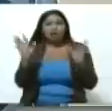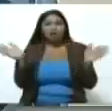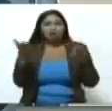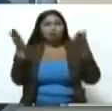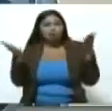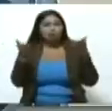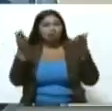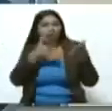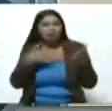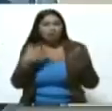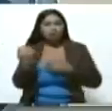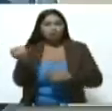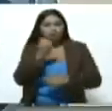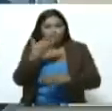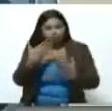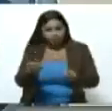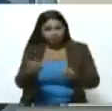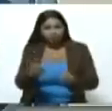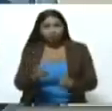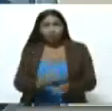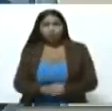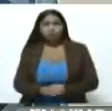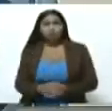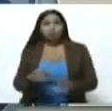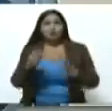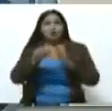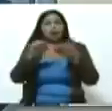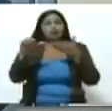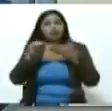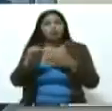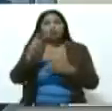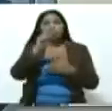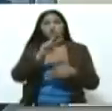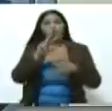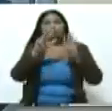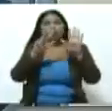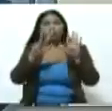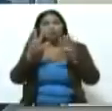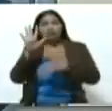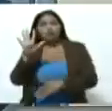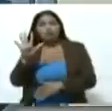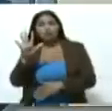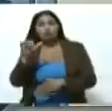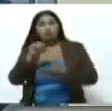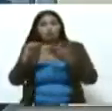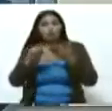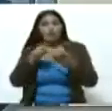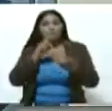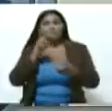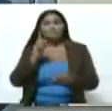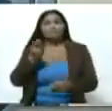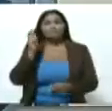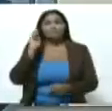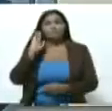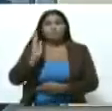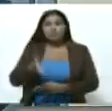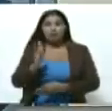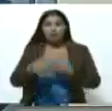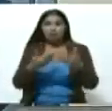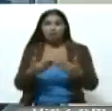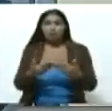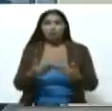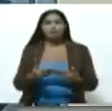magnicidio, previsto y sancionado en el artículo 285 del Código Penal, en relación al